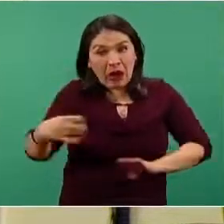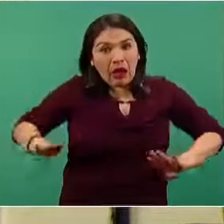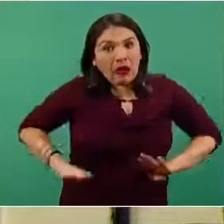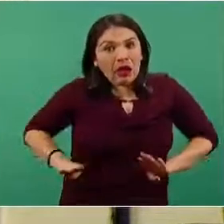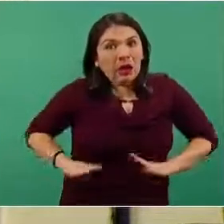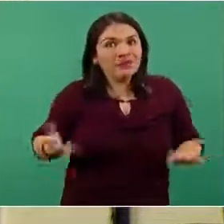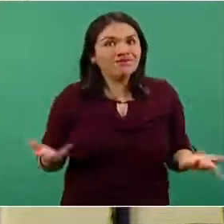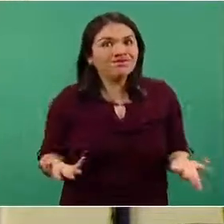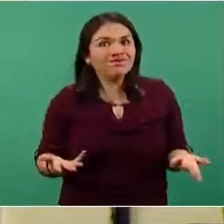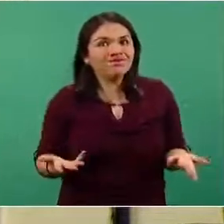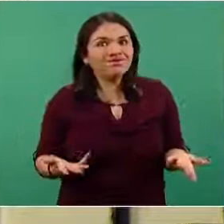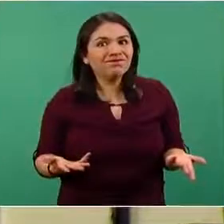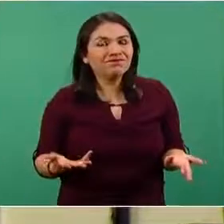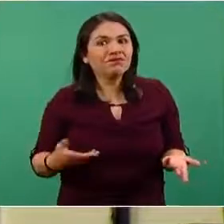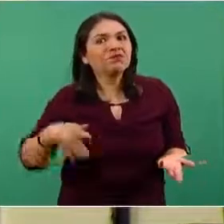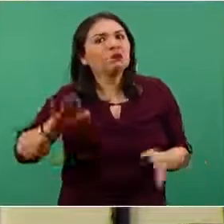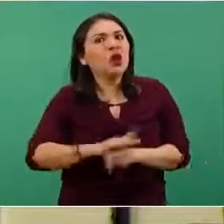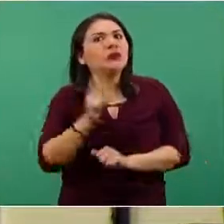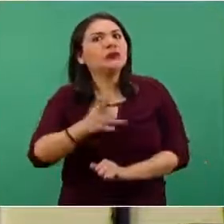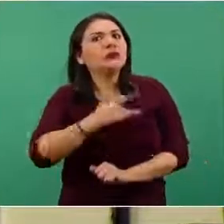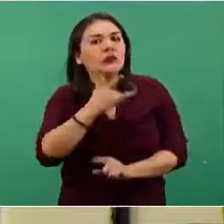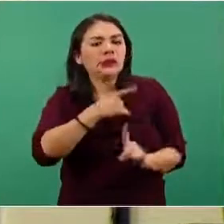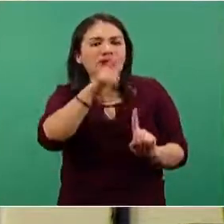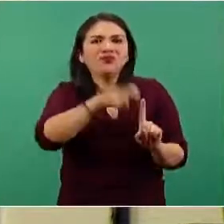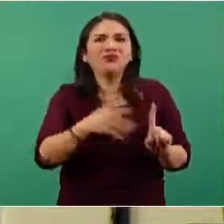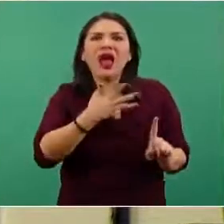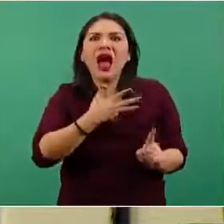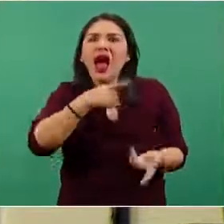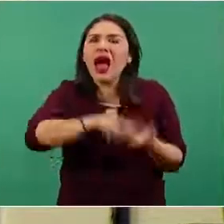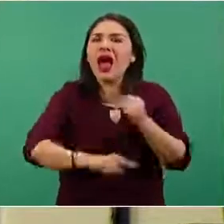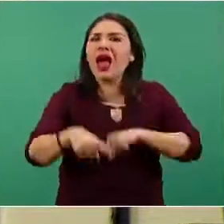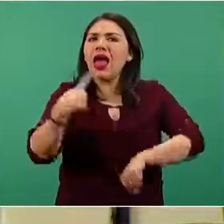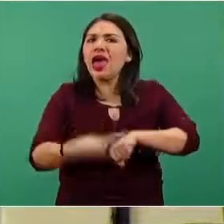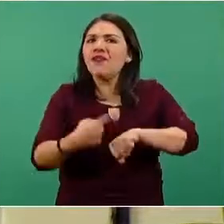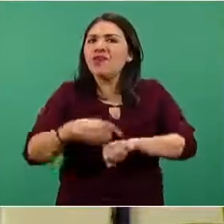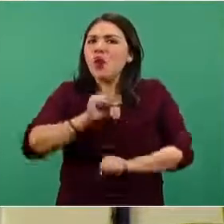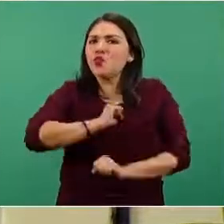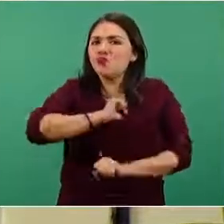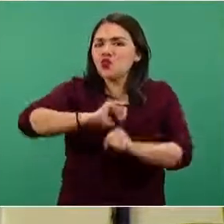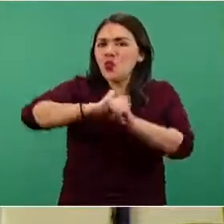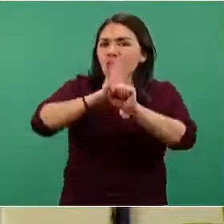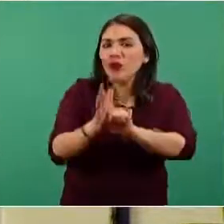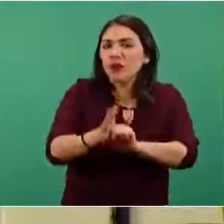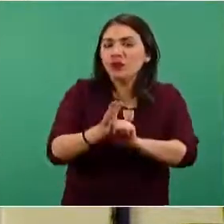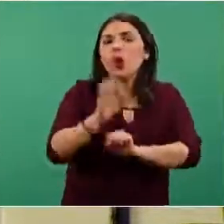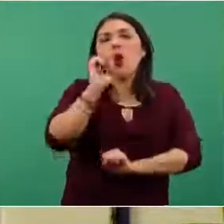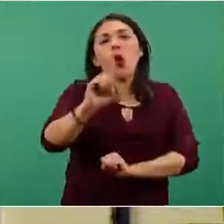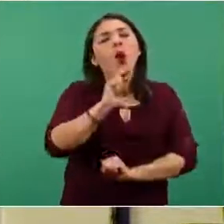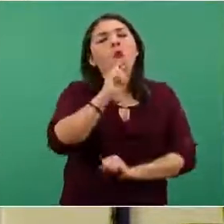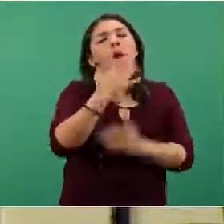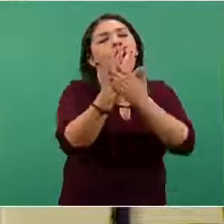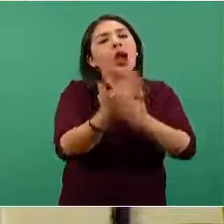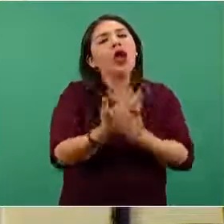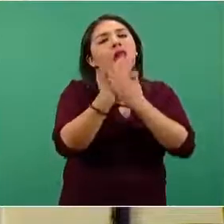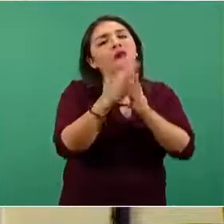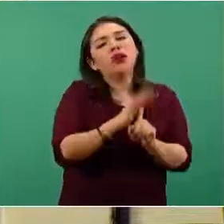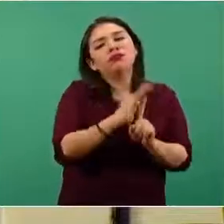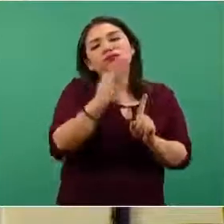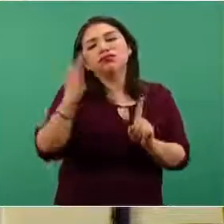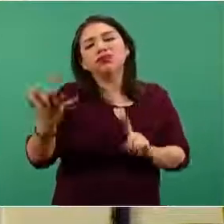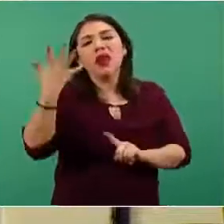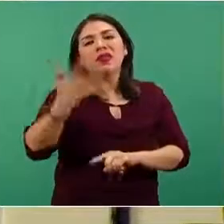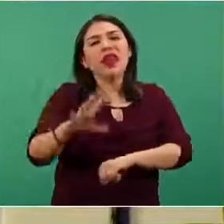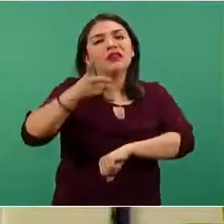caso, aunque esté infectado de coronavirus, o tendría que esperarse a que se le pasaran los 10